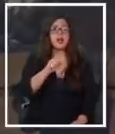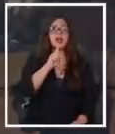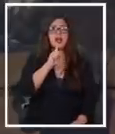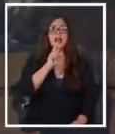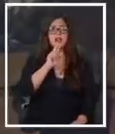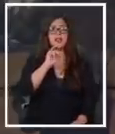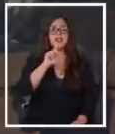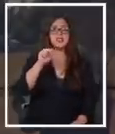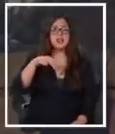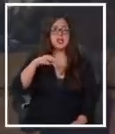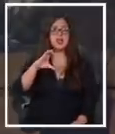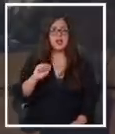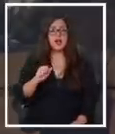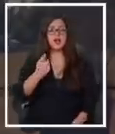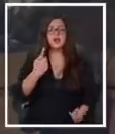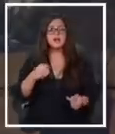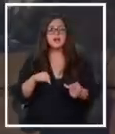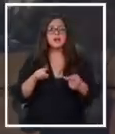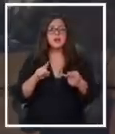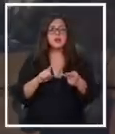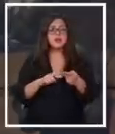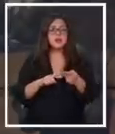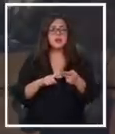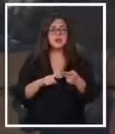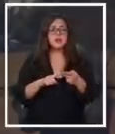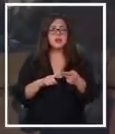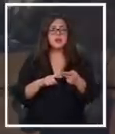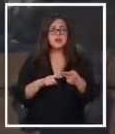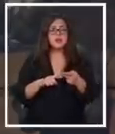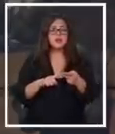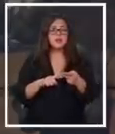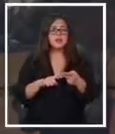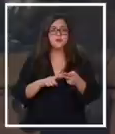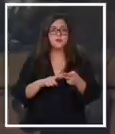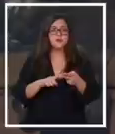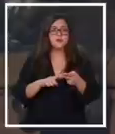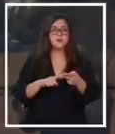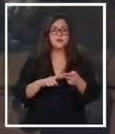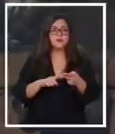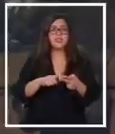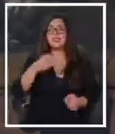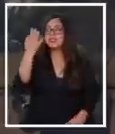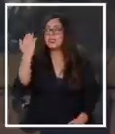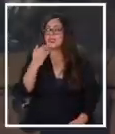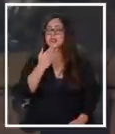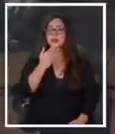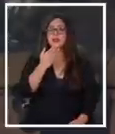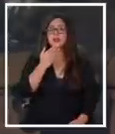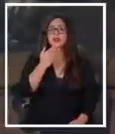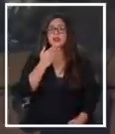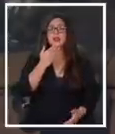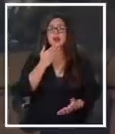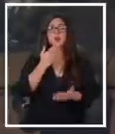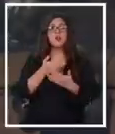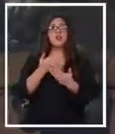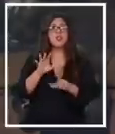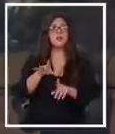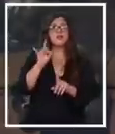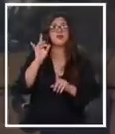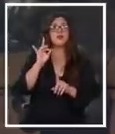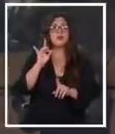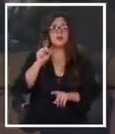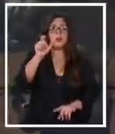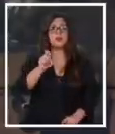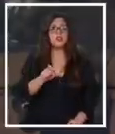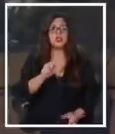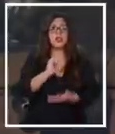la sacaron a el entonces intendente con chumilla hoy día nosotros